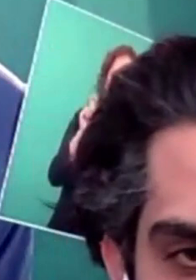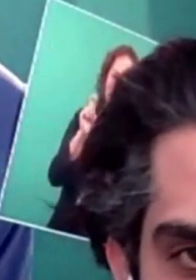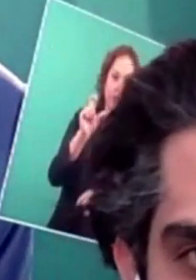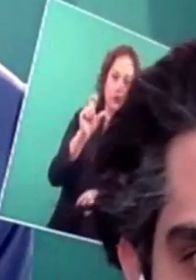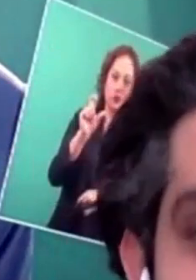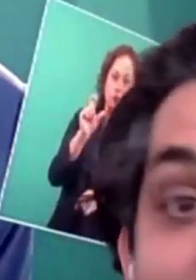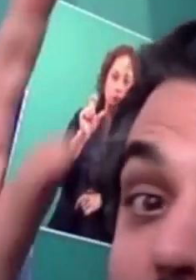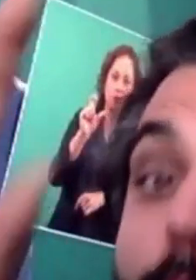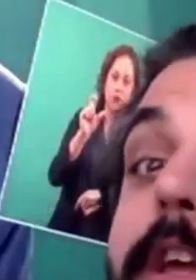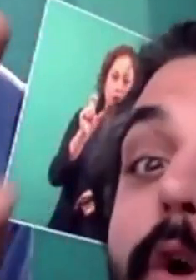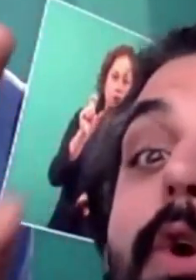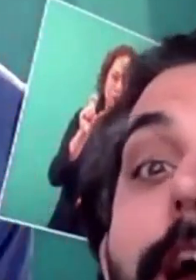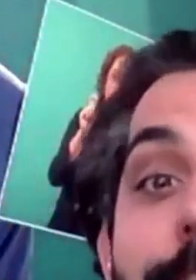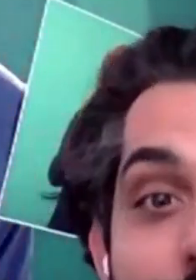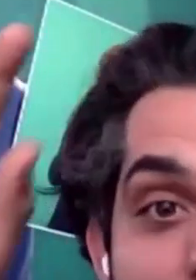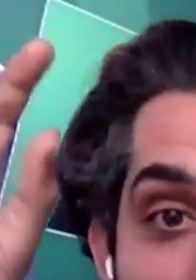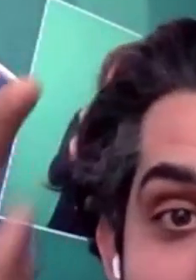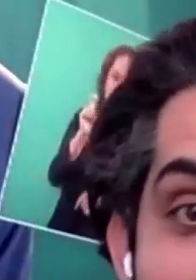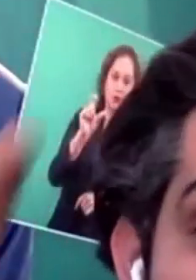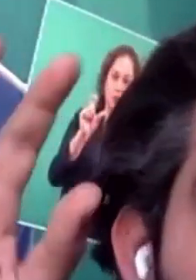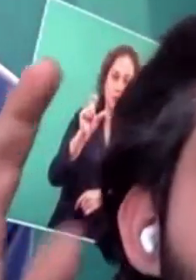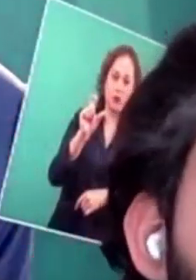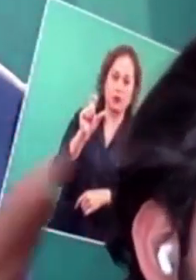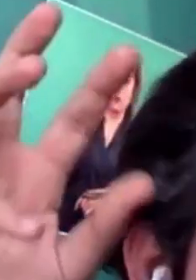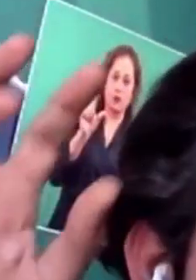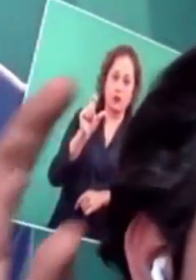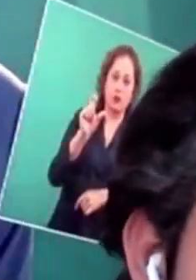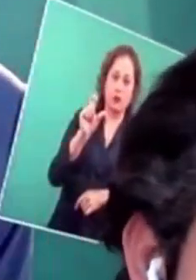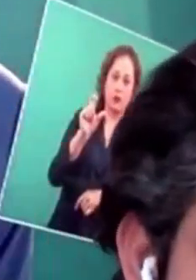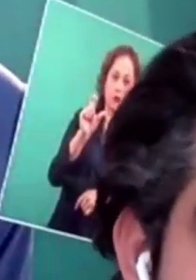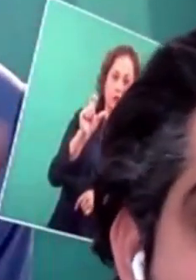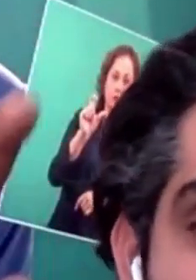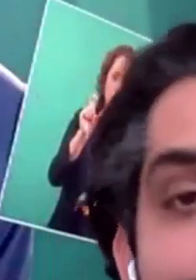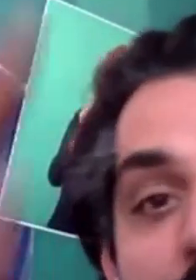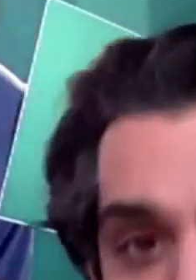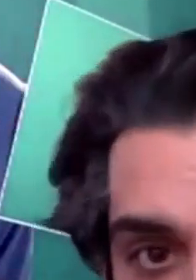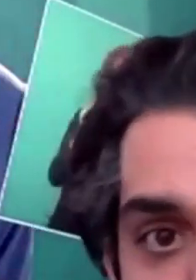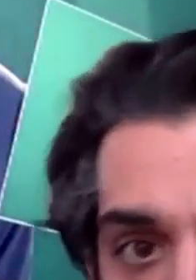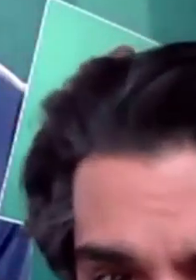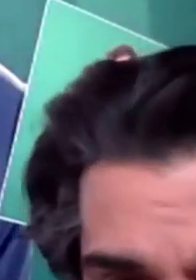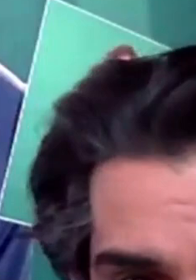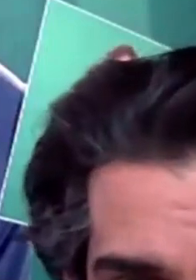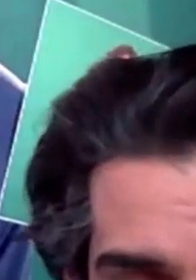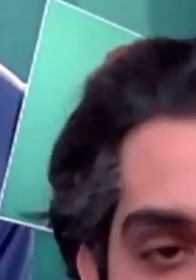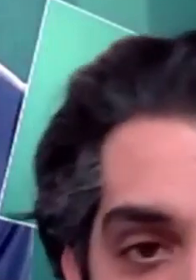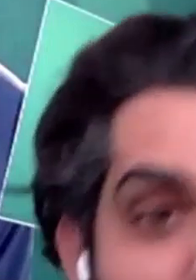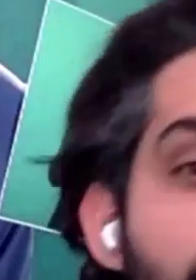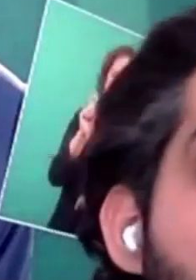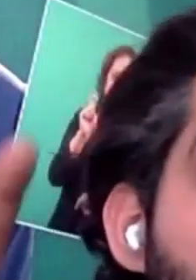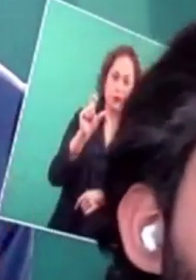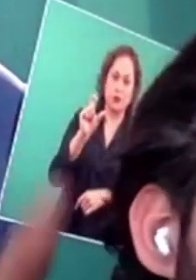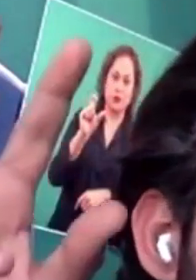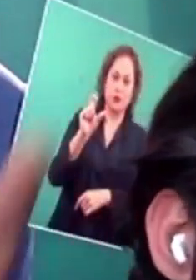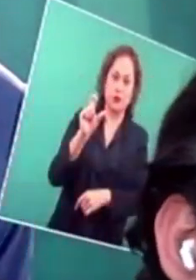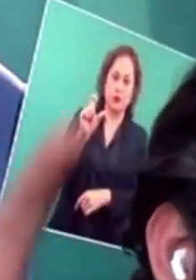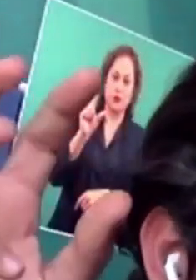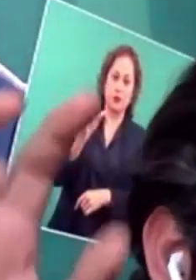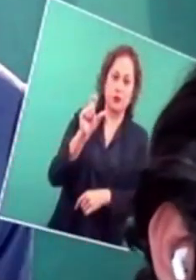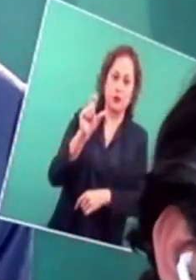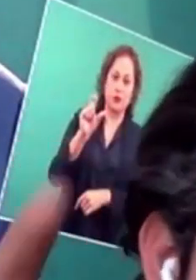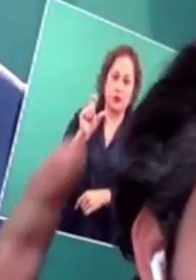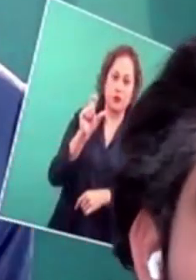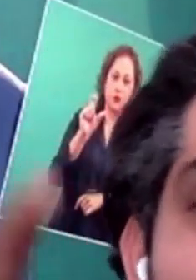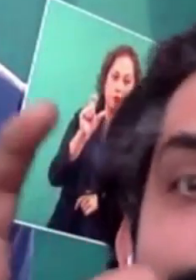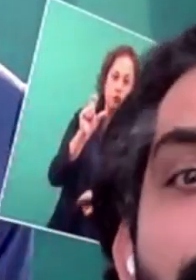oligarquía y que el único lugar que le queda a un títere de la oligarquía es el basurero de la historia, a todos estos consejeros